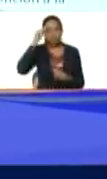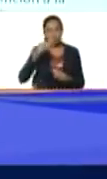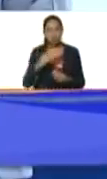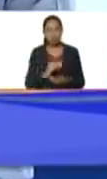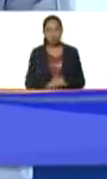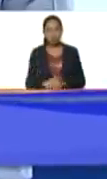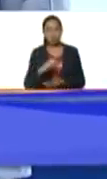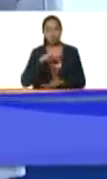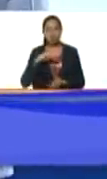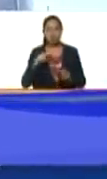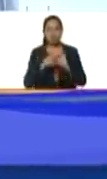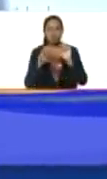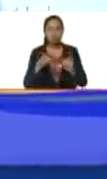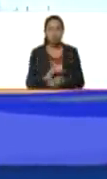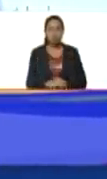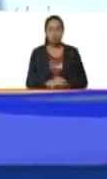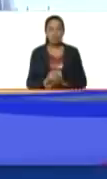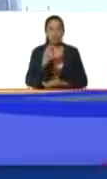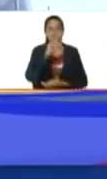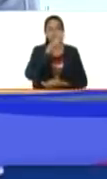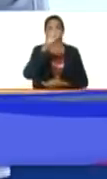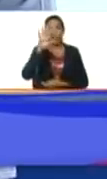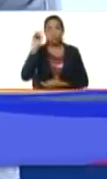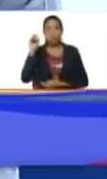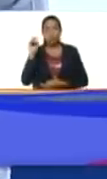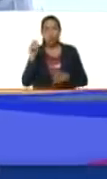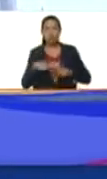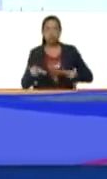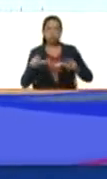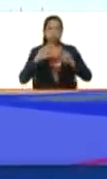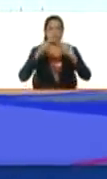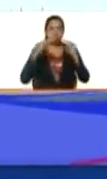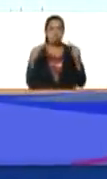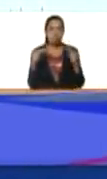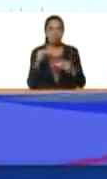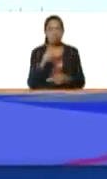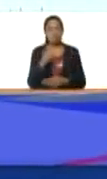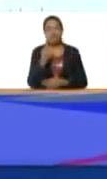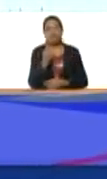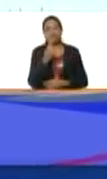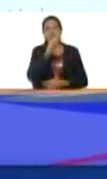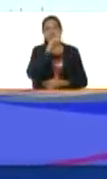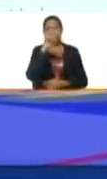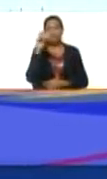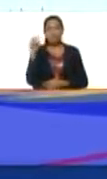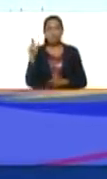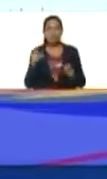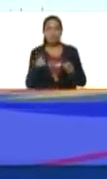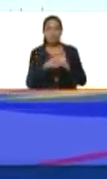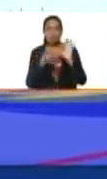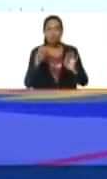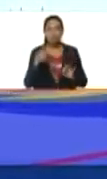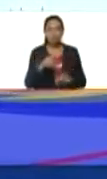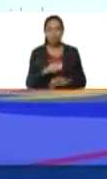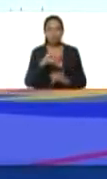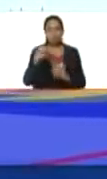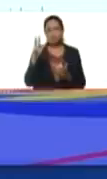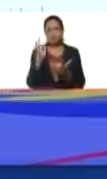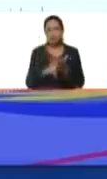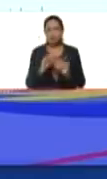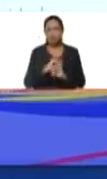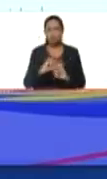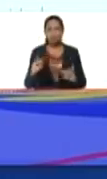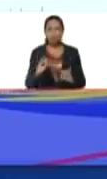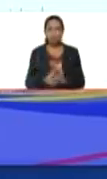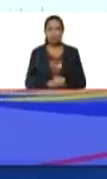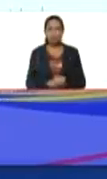una patrulla en 350 cuadrantes de paz. Nos faltan 100 que tienen que ver con los cuadrantes rurales. Usted ya aprobó recursos,